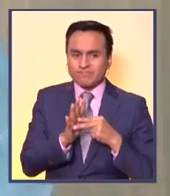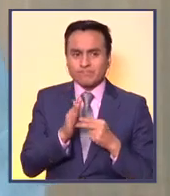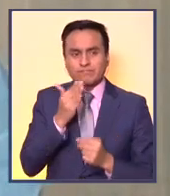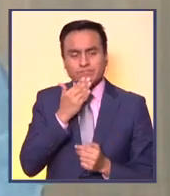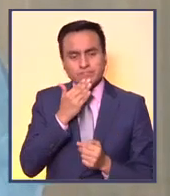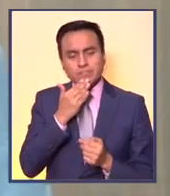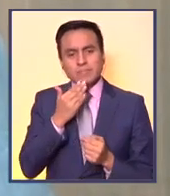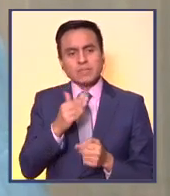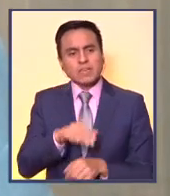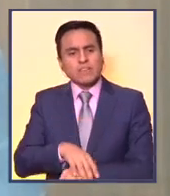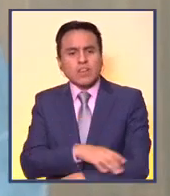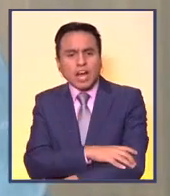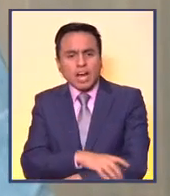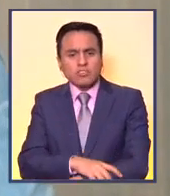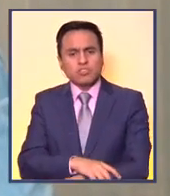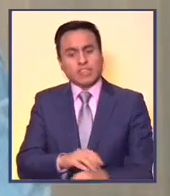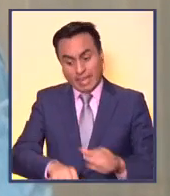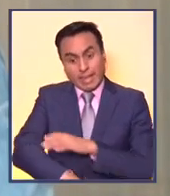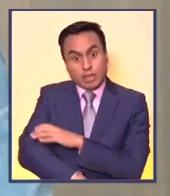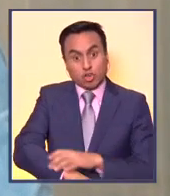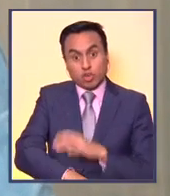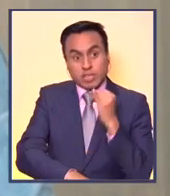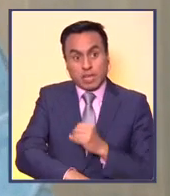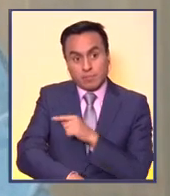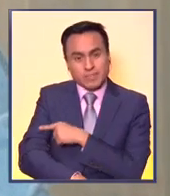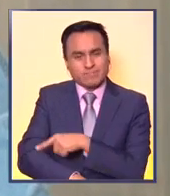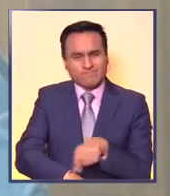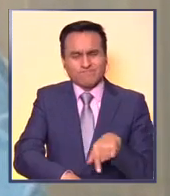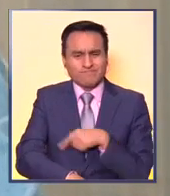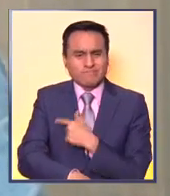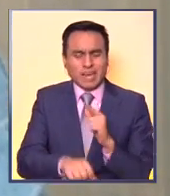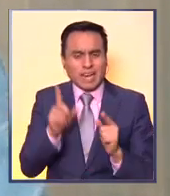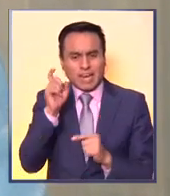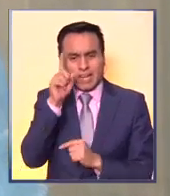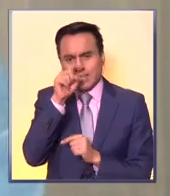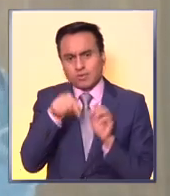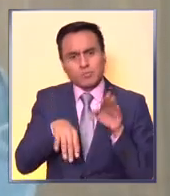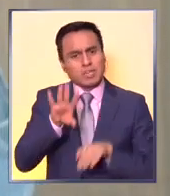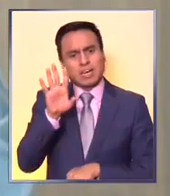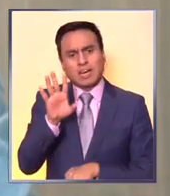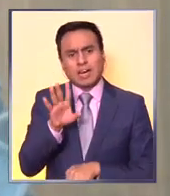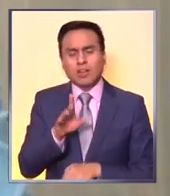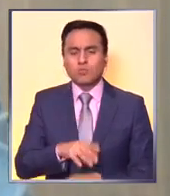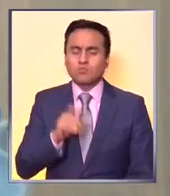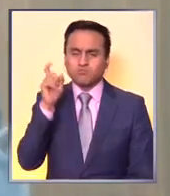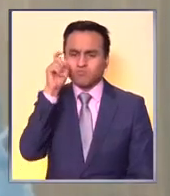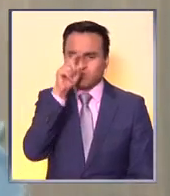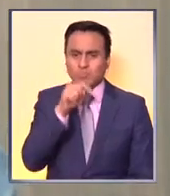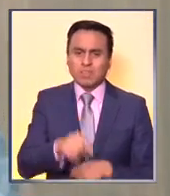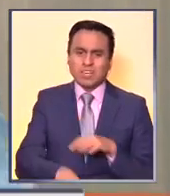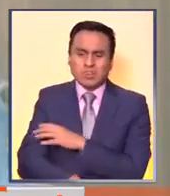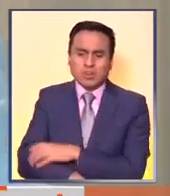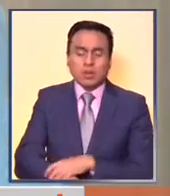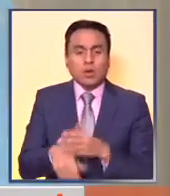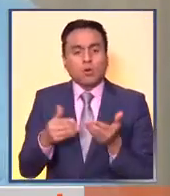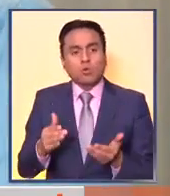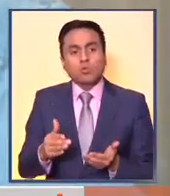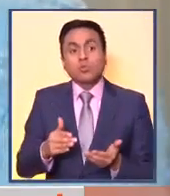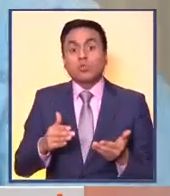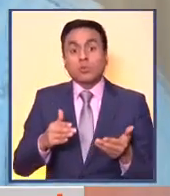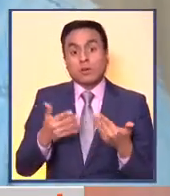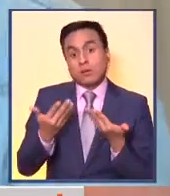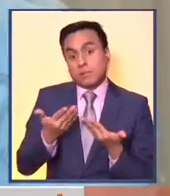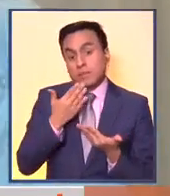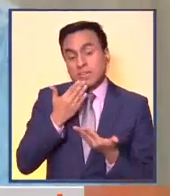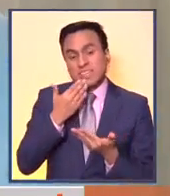lado mi brazo, el brazo derecho que fue siempre el brazo que más complicado, más complejo. Hoy día cierto, tengo, aparte de